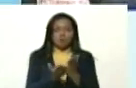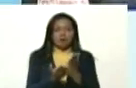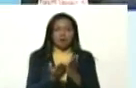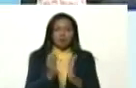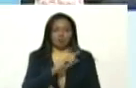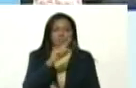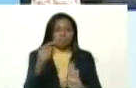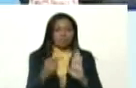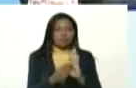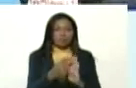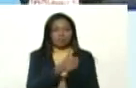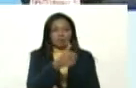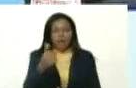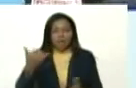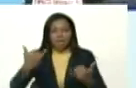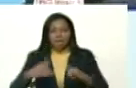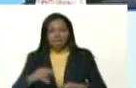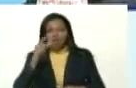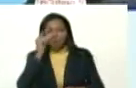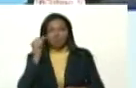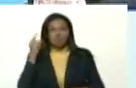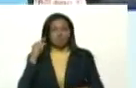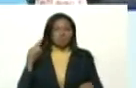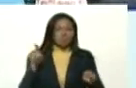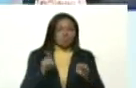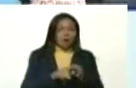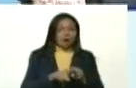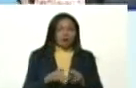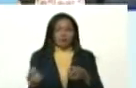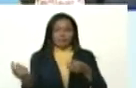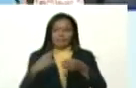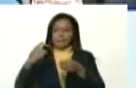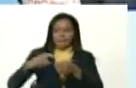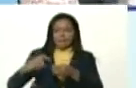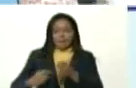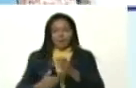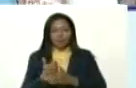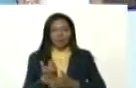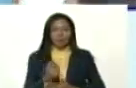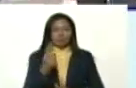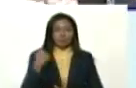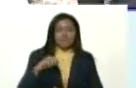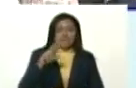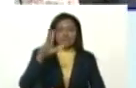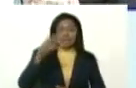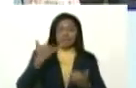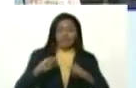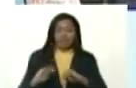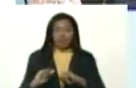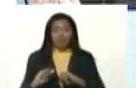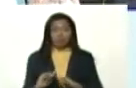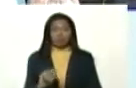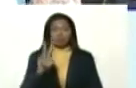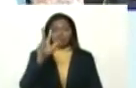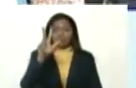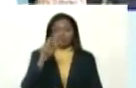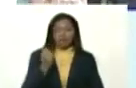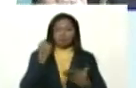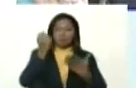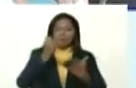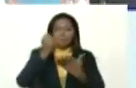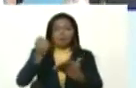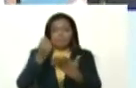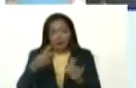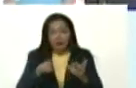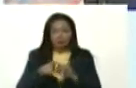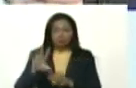100% por cada hijo, por cada hija que se suma. Si usted tiene 3 hijos estudiando, son 3 bonos. Si tiene